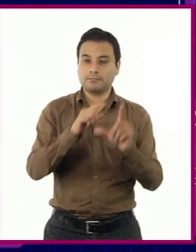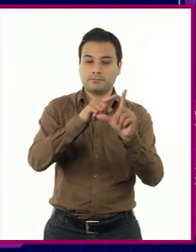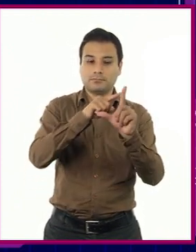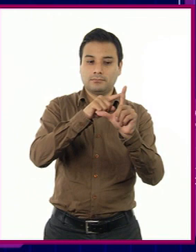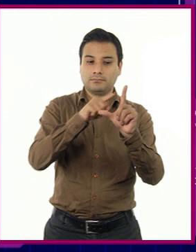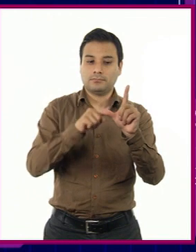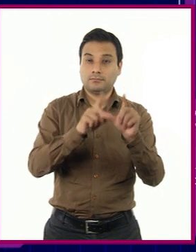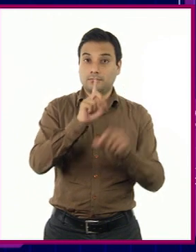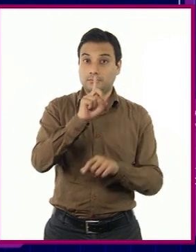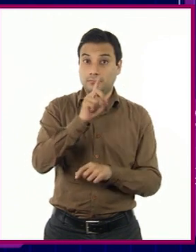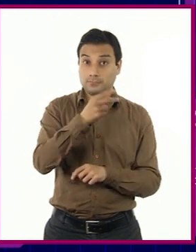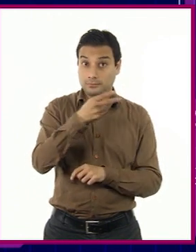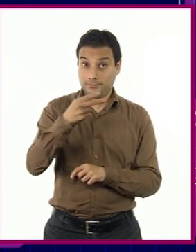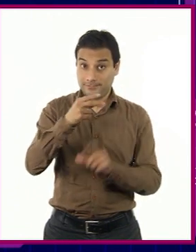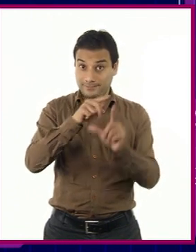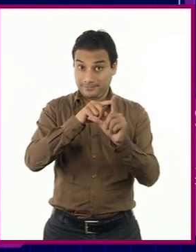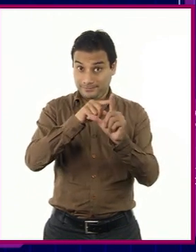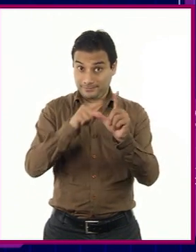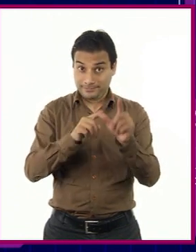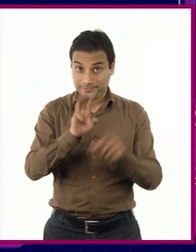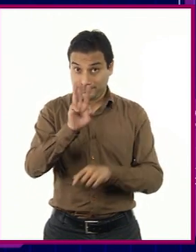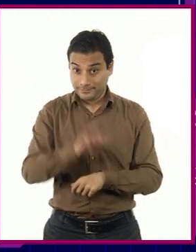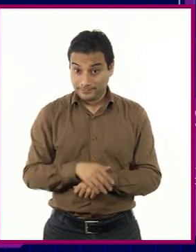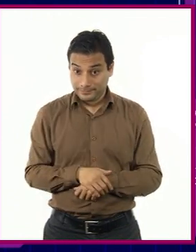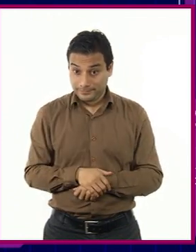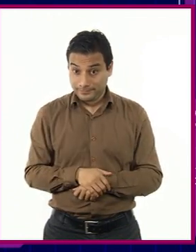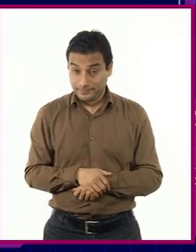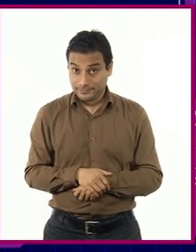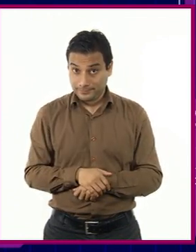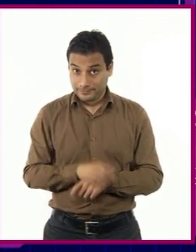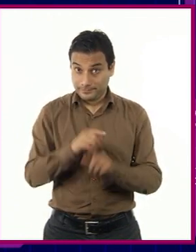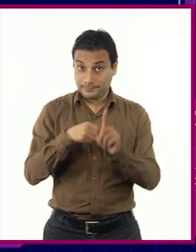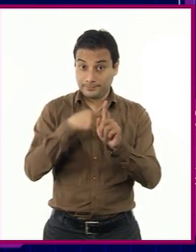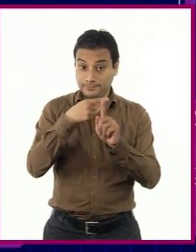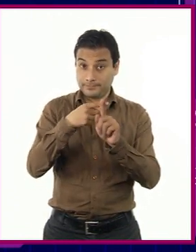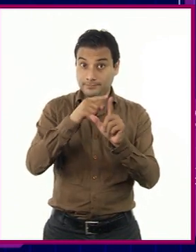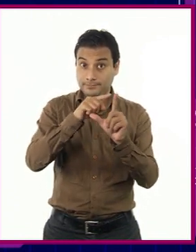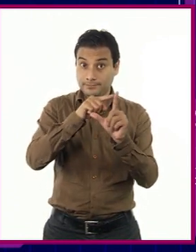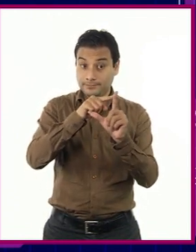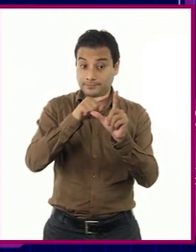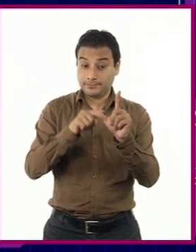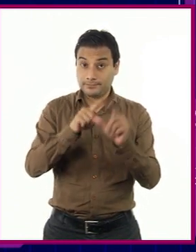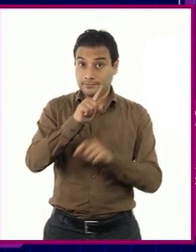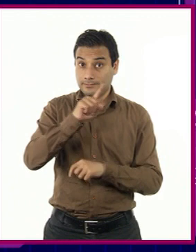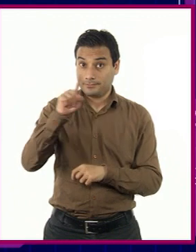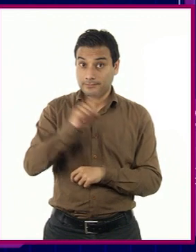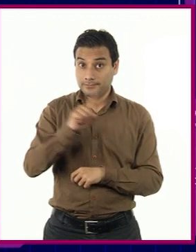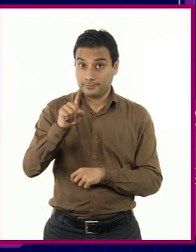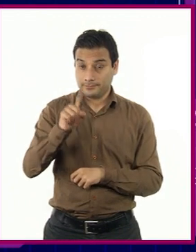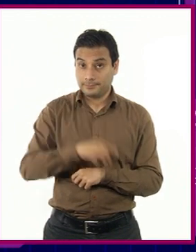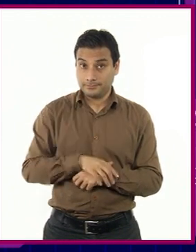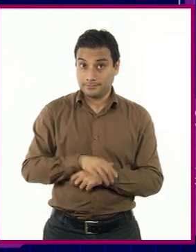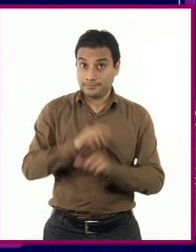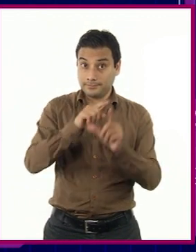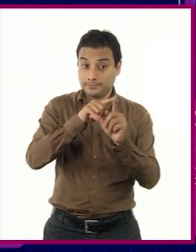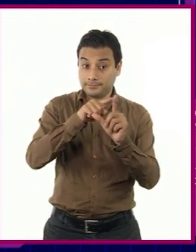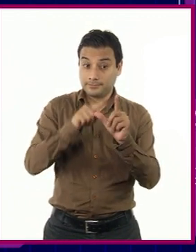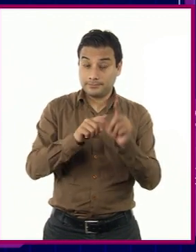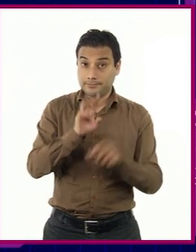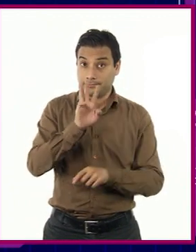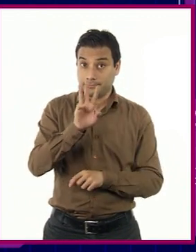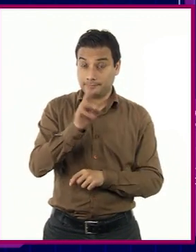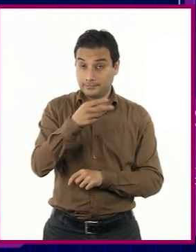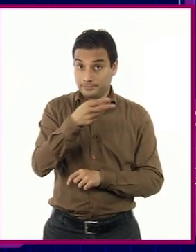D es igual al ángulo W más el ángulo Z y el ángulo W es igual al ángulo